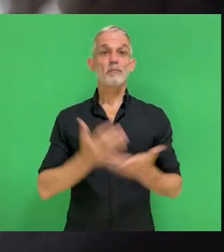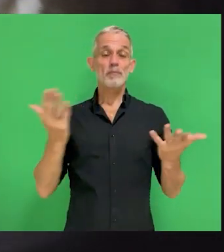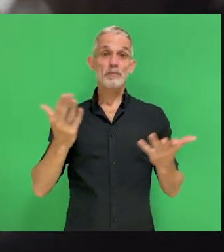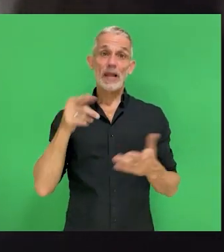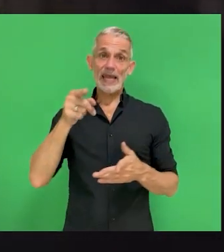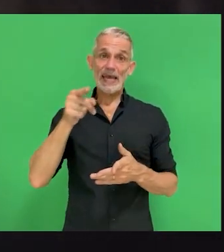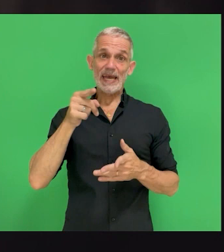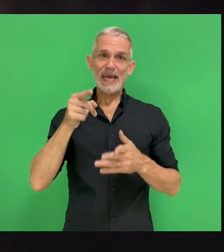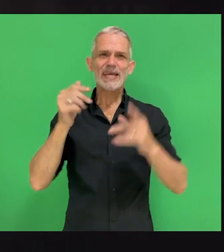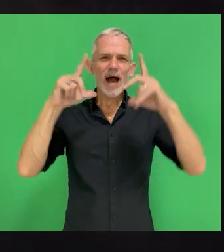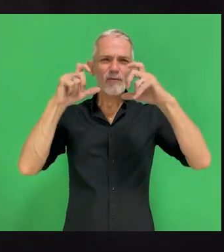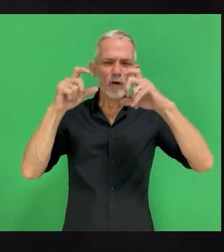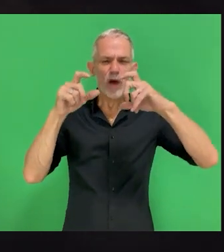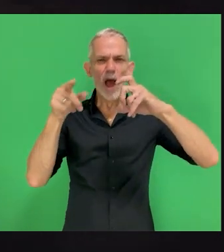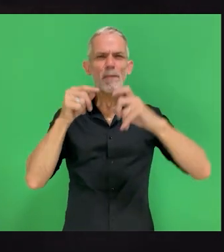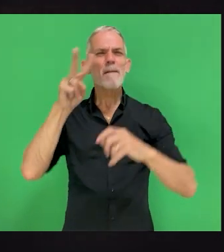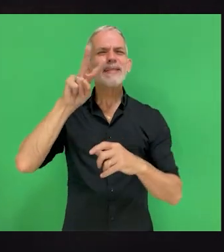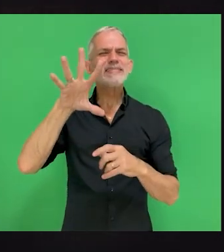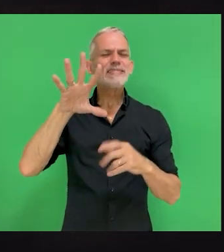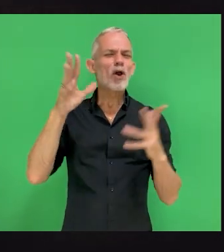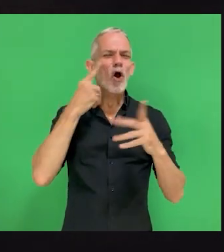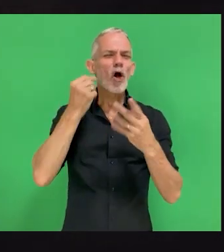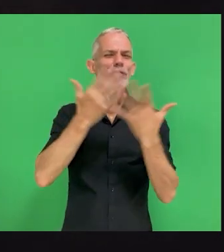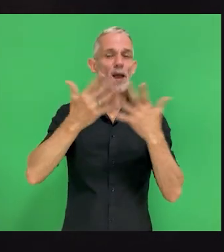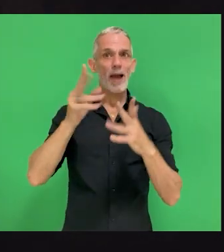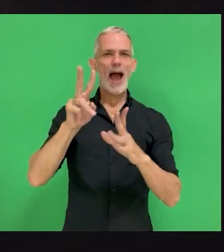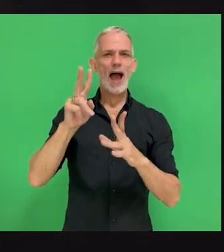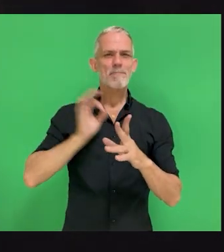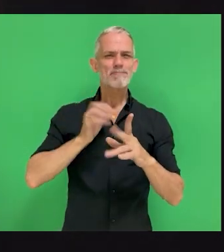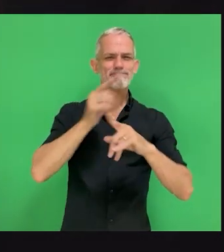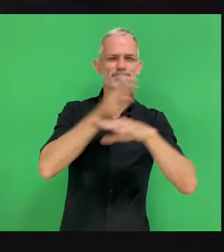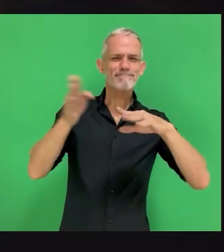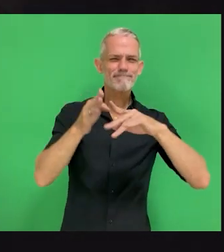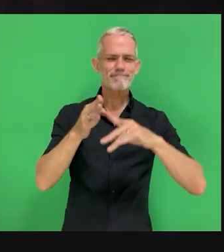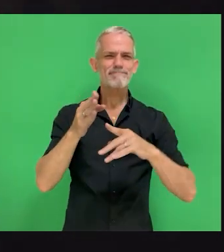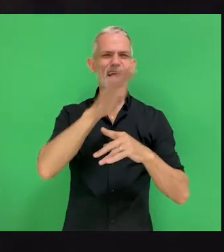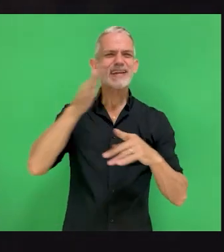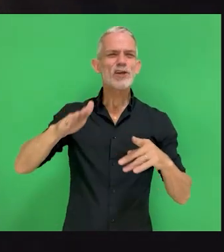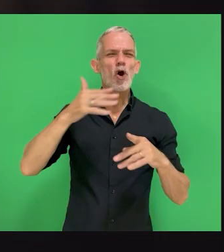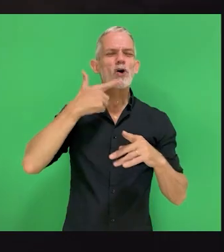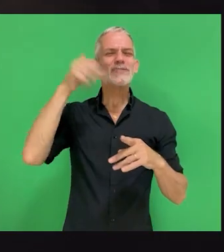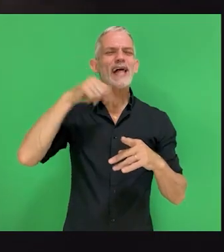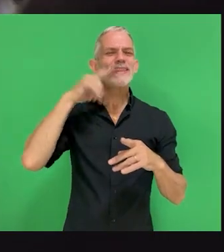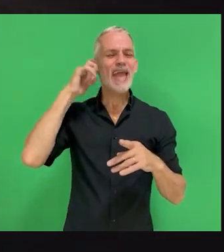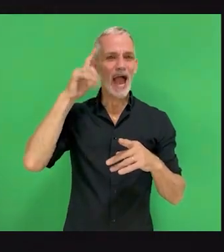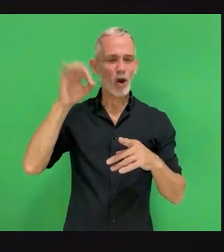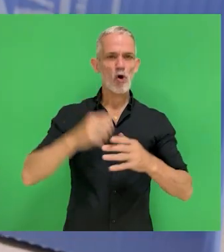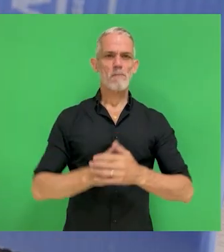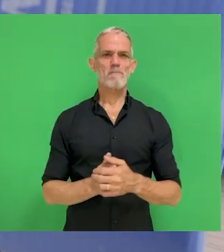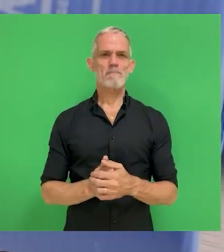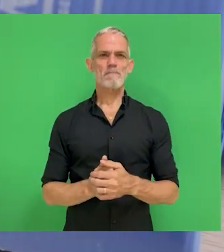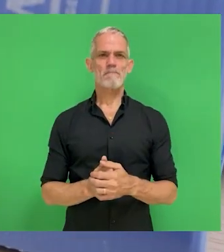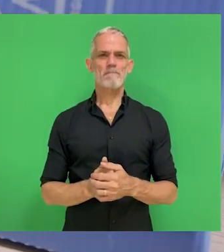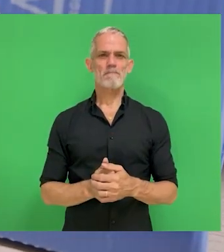Sin duda esta es de cadete naval, del 25, en Río Santiago. Vanina sostiene una foto grande en blanco y negro y